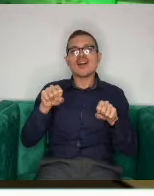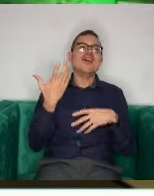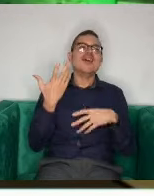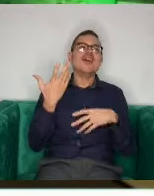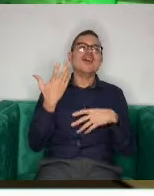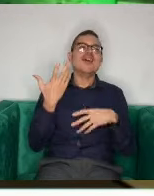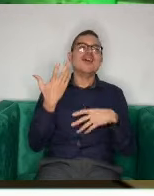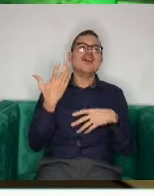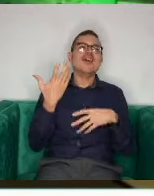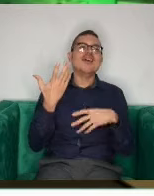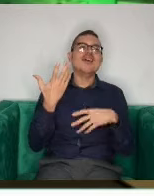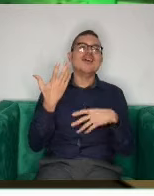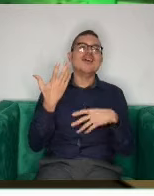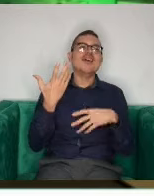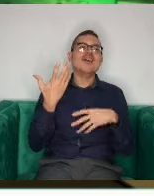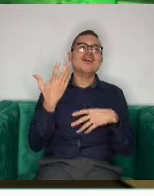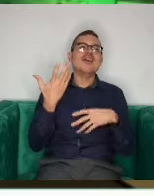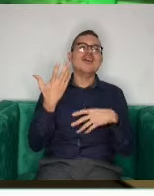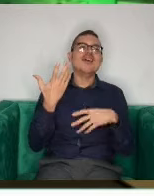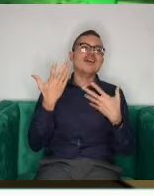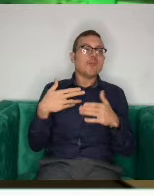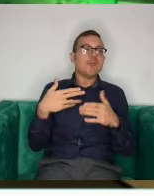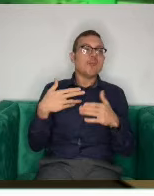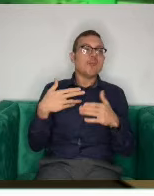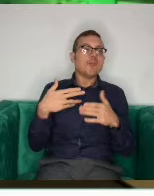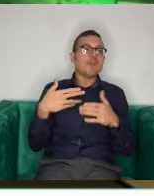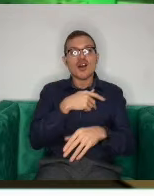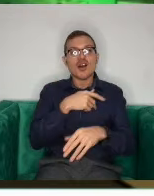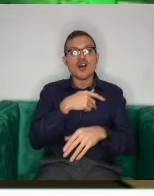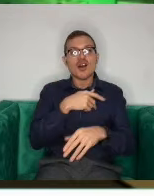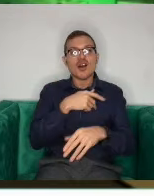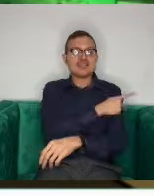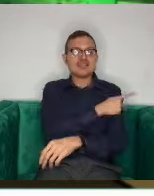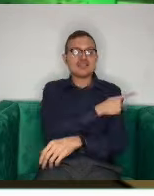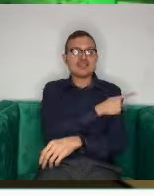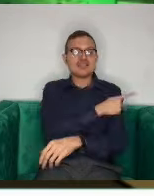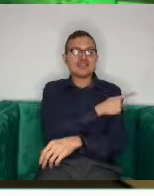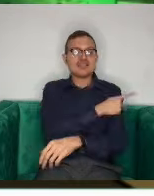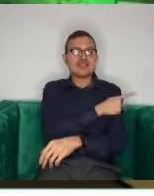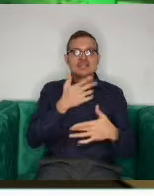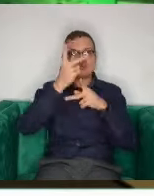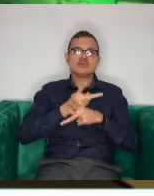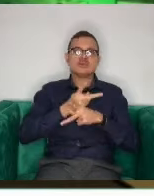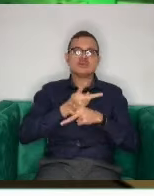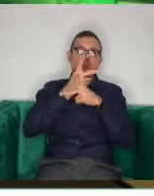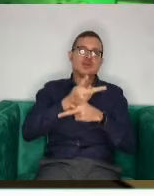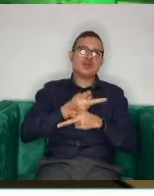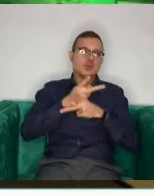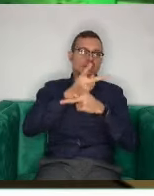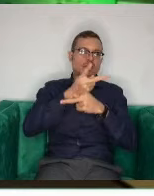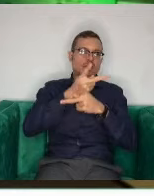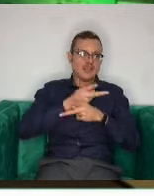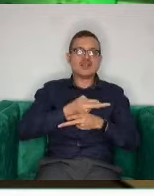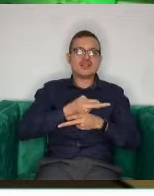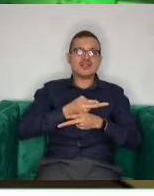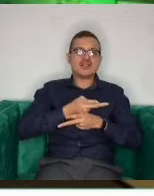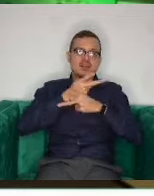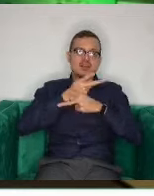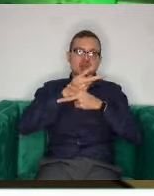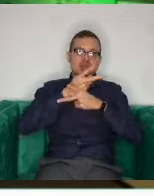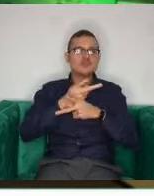que tener mucho cuidado y diseñar un plan de dieta. Yo digo que la planificación